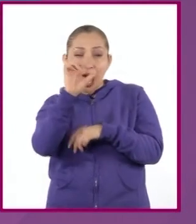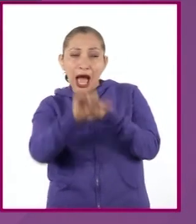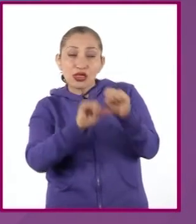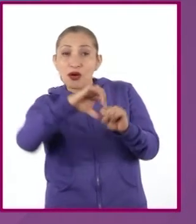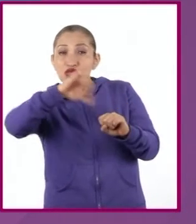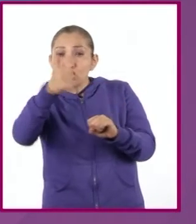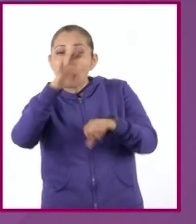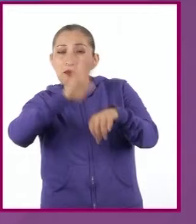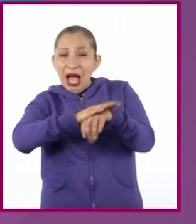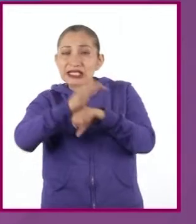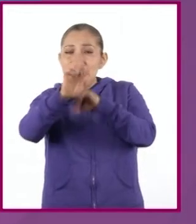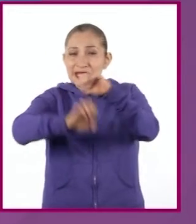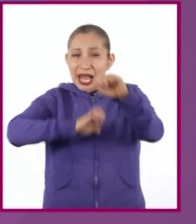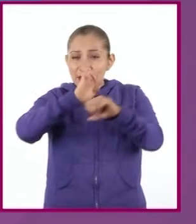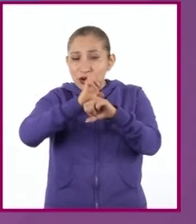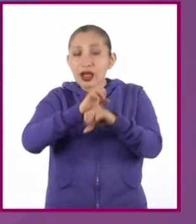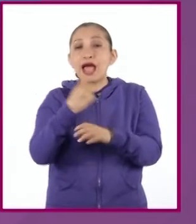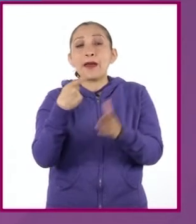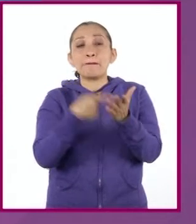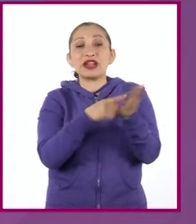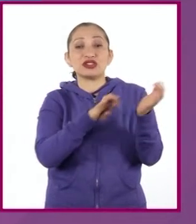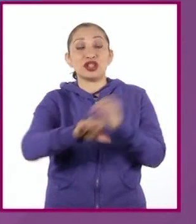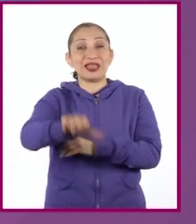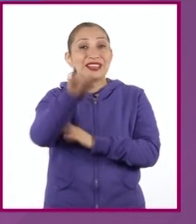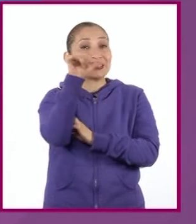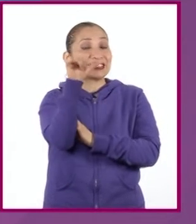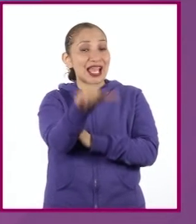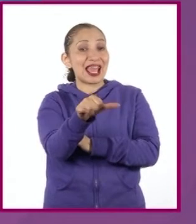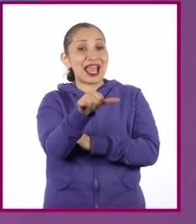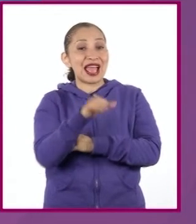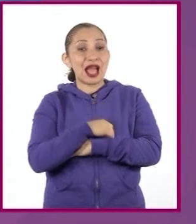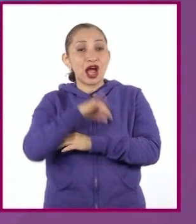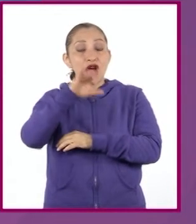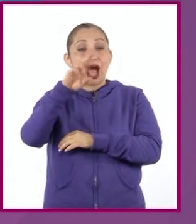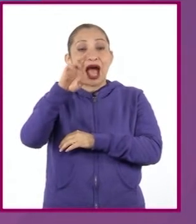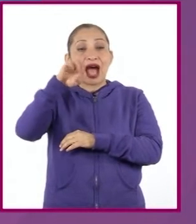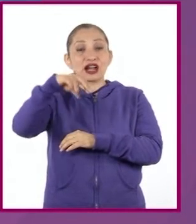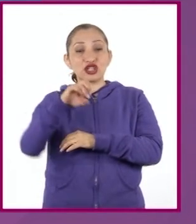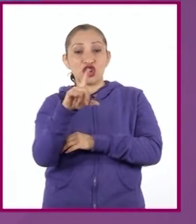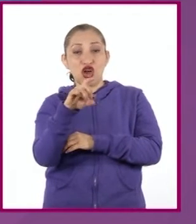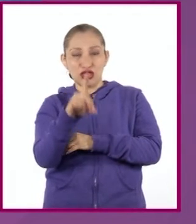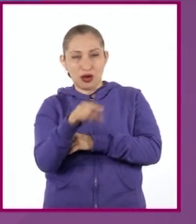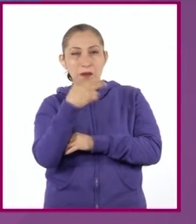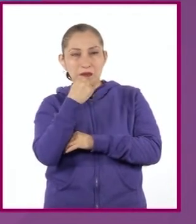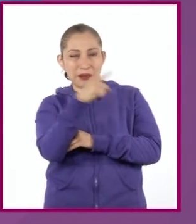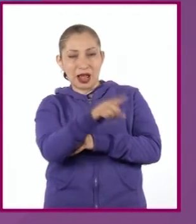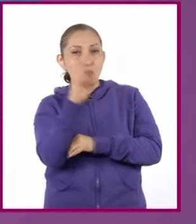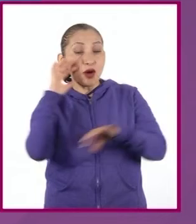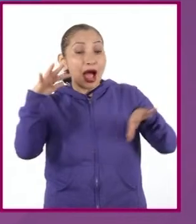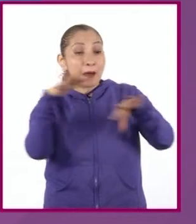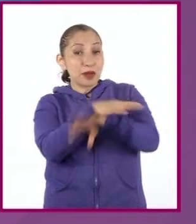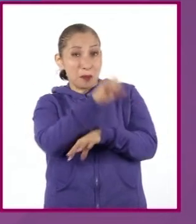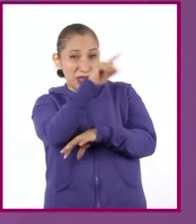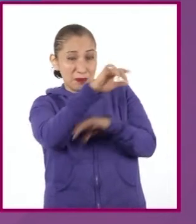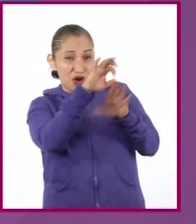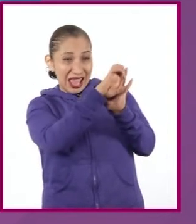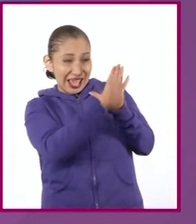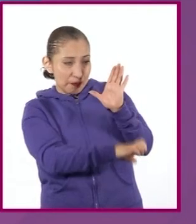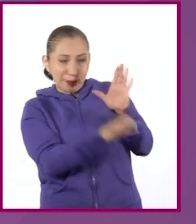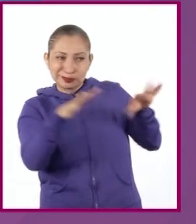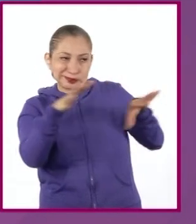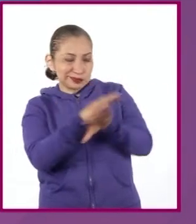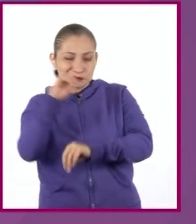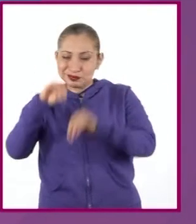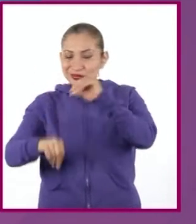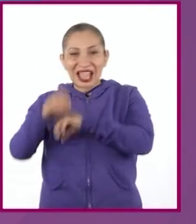más electrones. En 1916, Arnold Sommerfeld modificó el modelo atómico de Bohr y planteó que